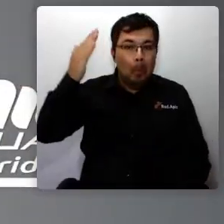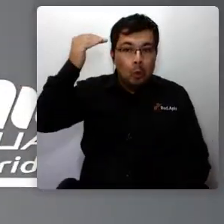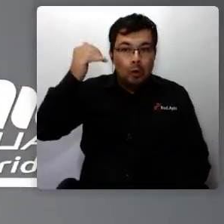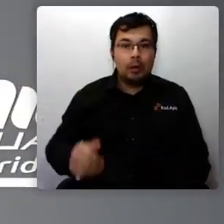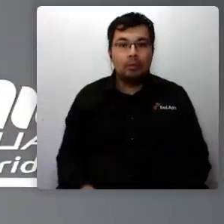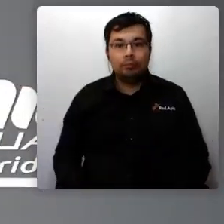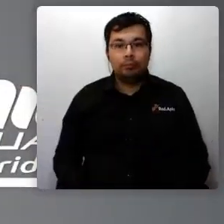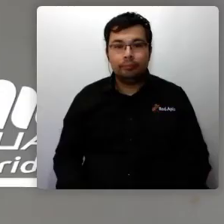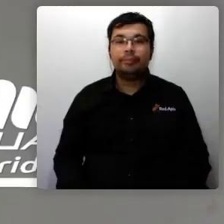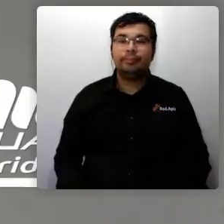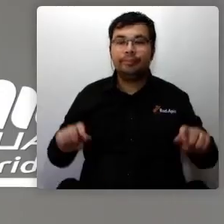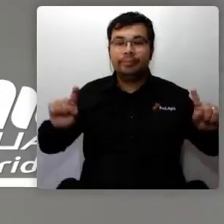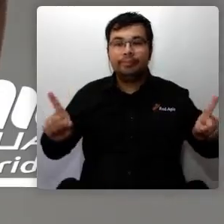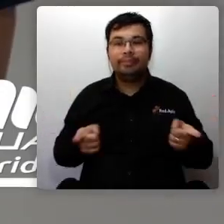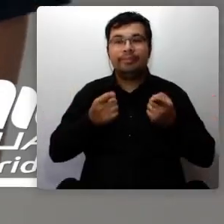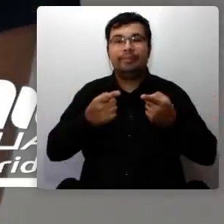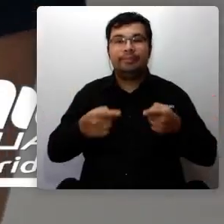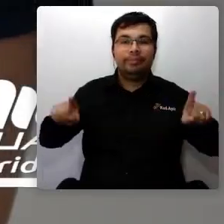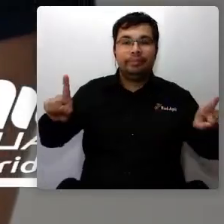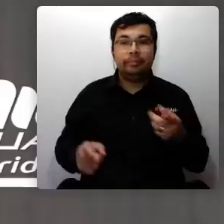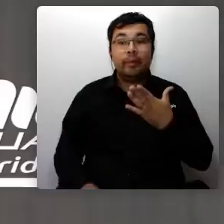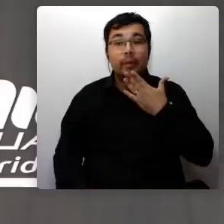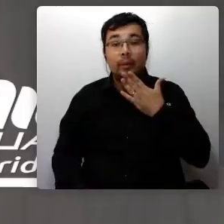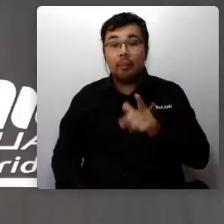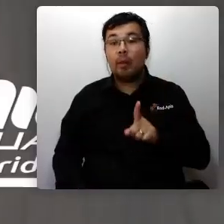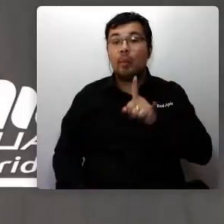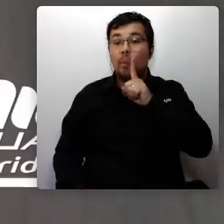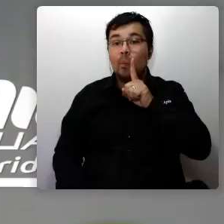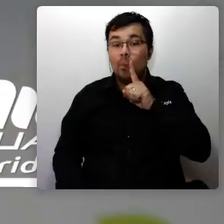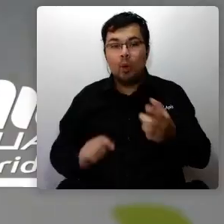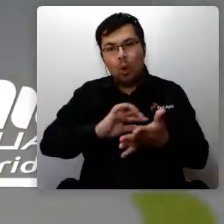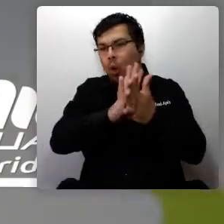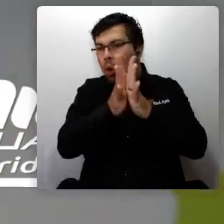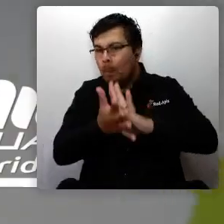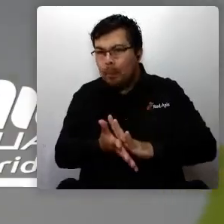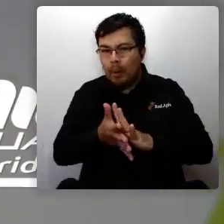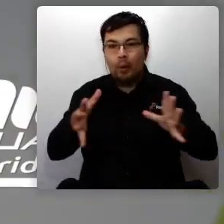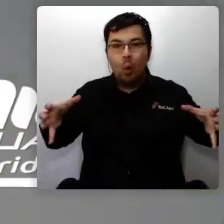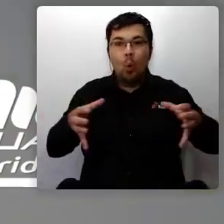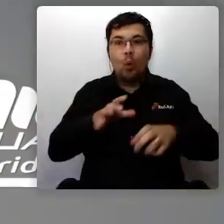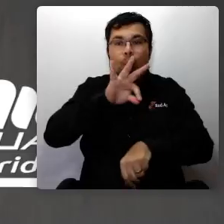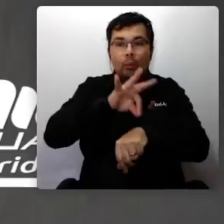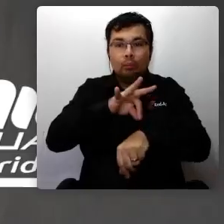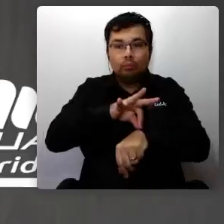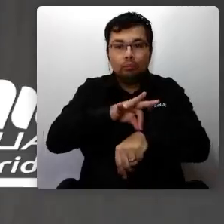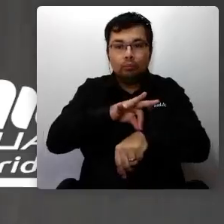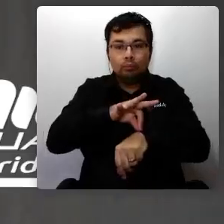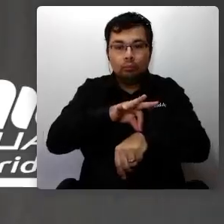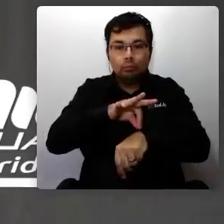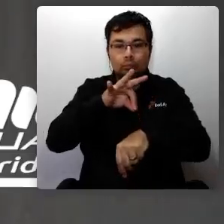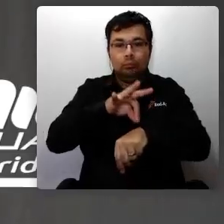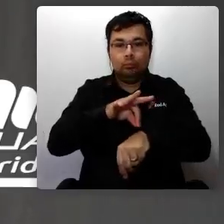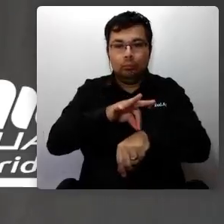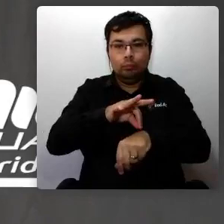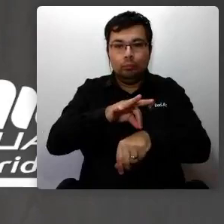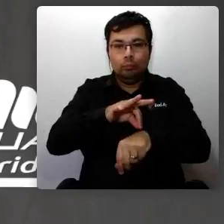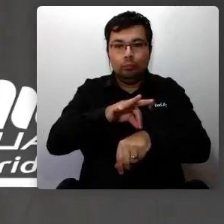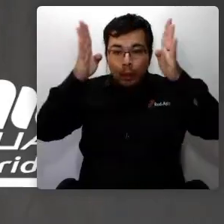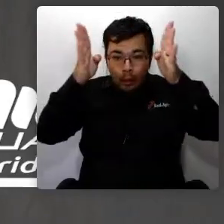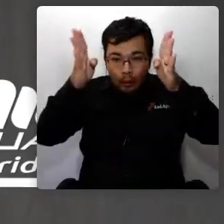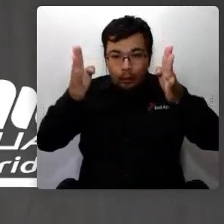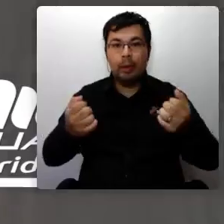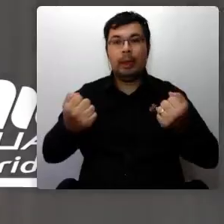También contamos con un completo equipo multidisciplinario y especialistas en trauma y rehabilitación, desde Arica a Tierra del Fuego, para